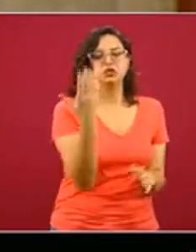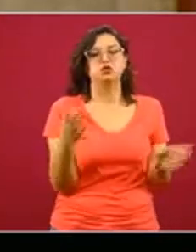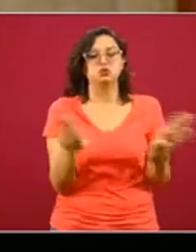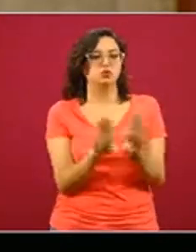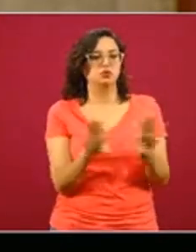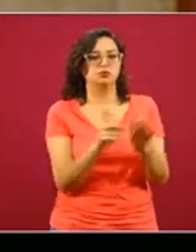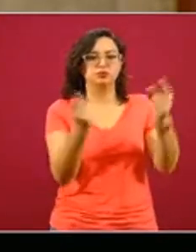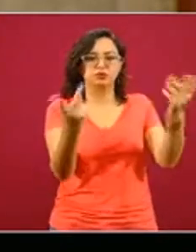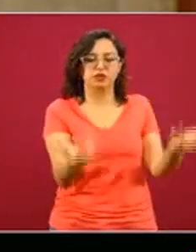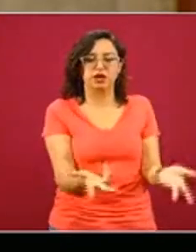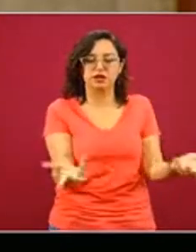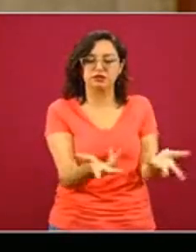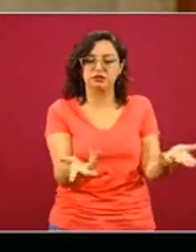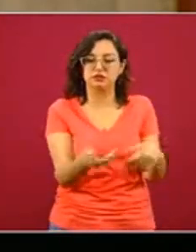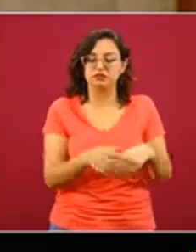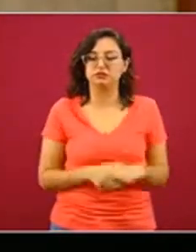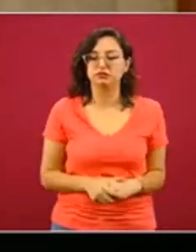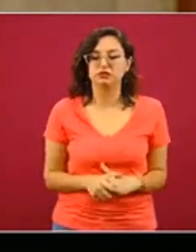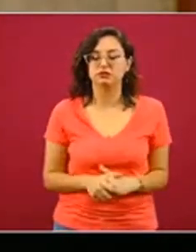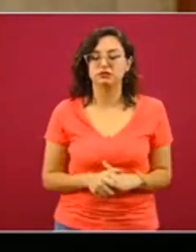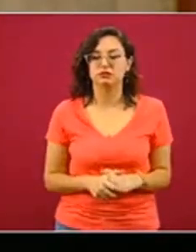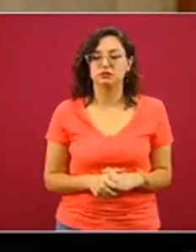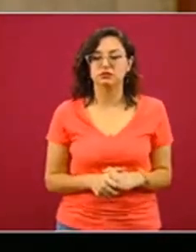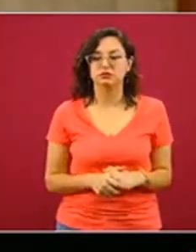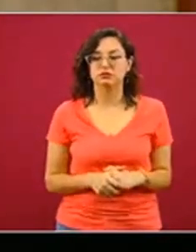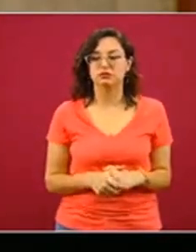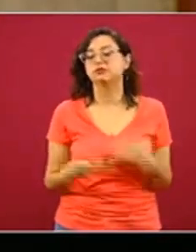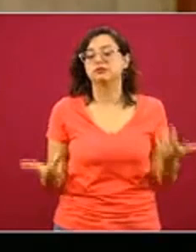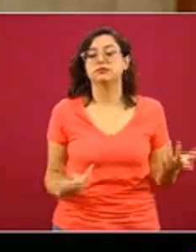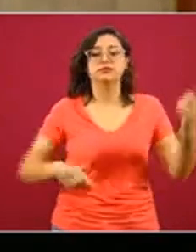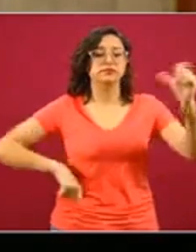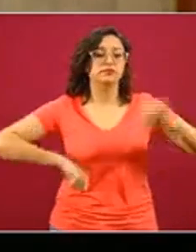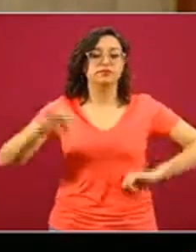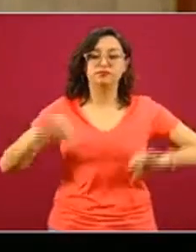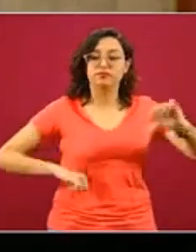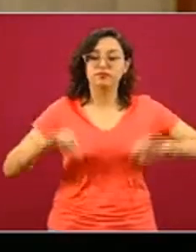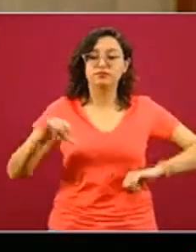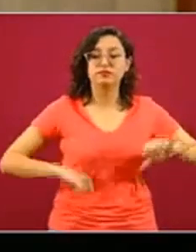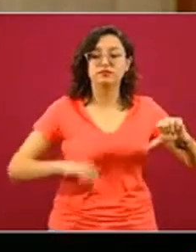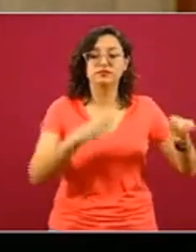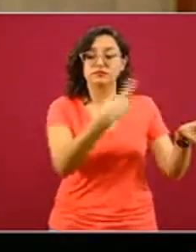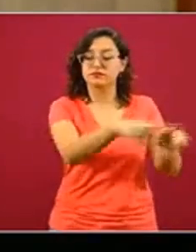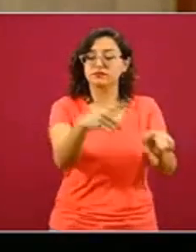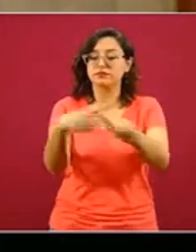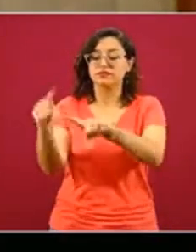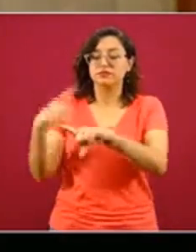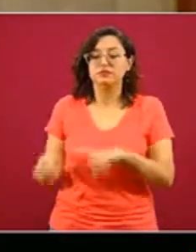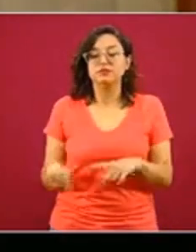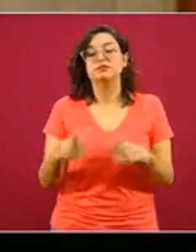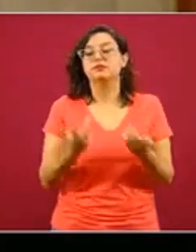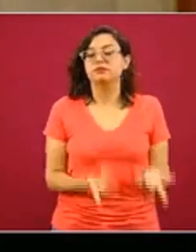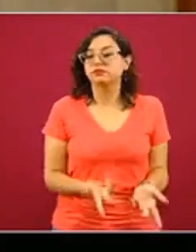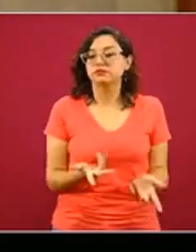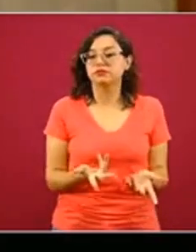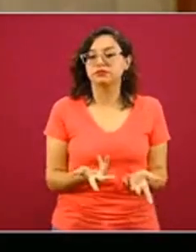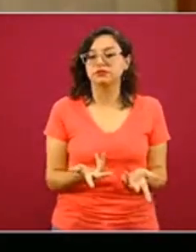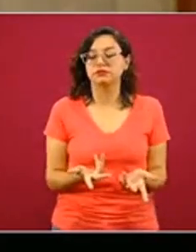segunda es precisamente, ahorita que estaba mencionando de las actividades, en este caso, pues bueno, me voy a referir a la cuestión de